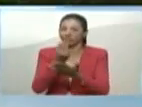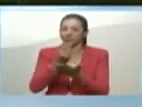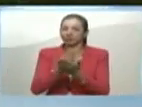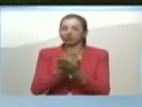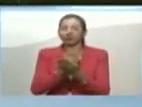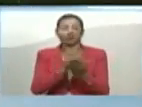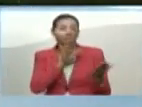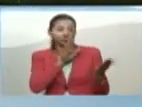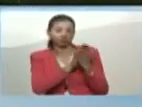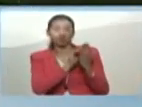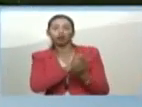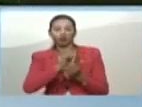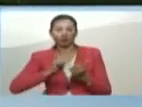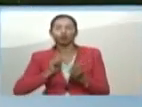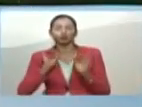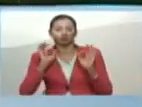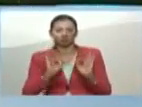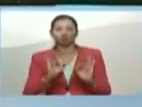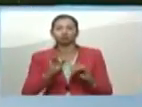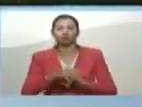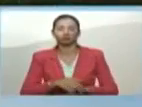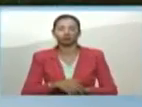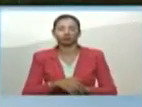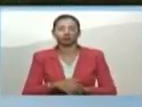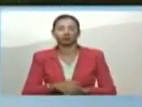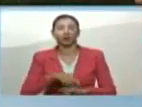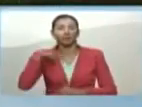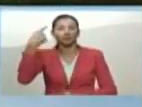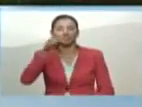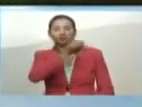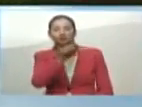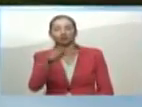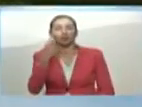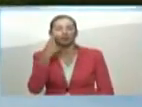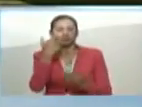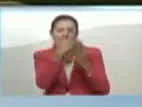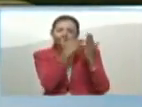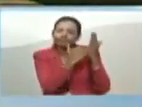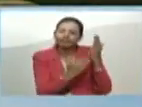face, vamos a fijarlo esta semana que viene para ver la agenda concreta.